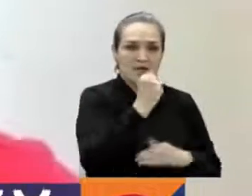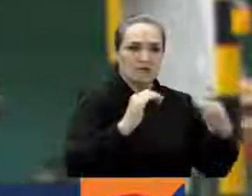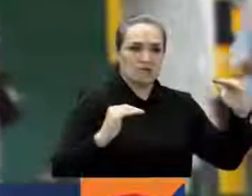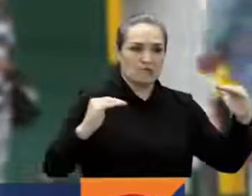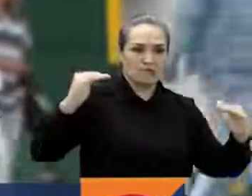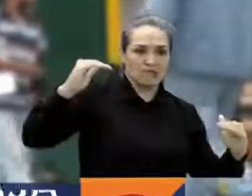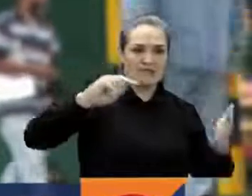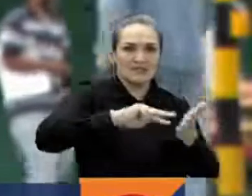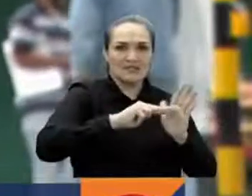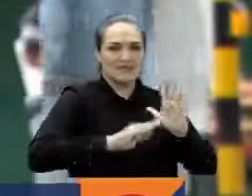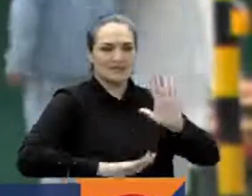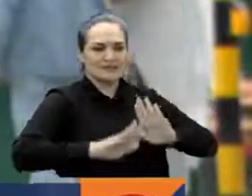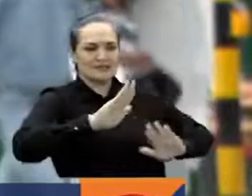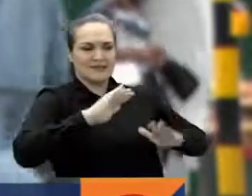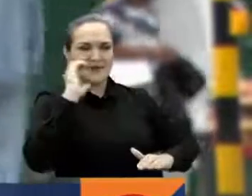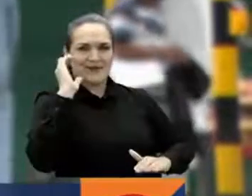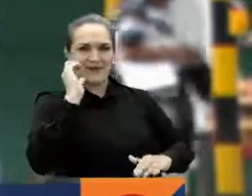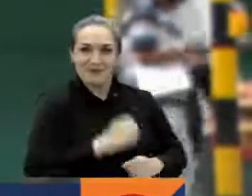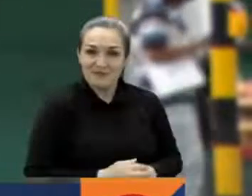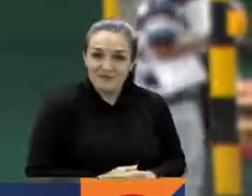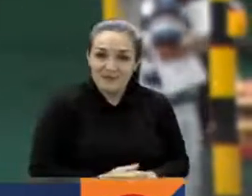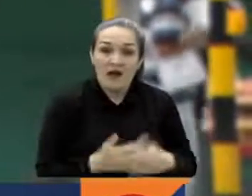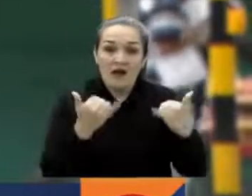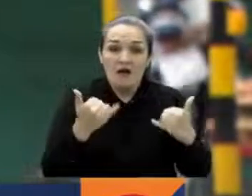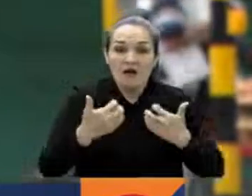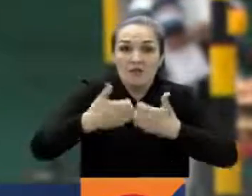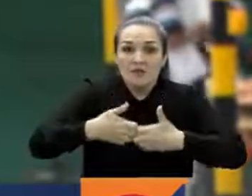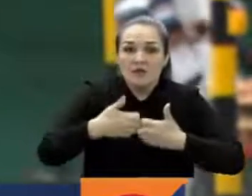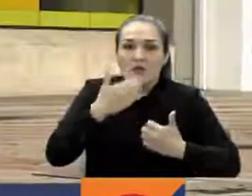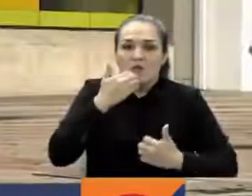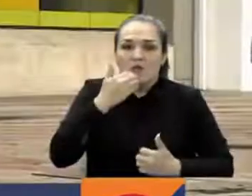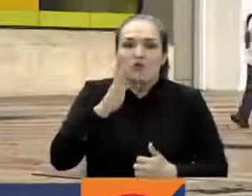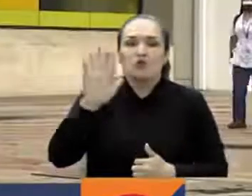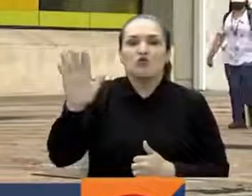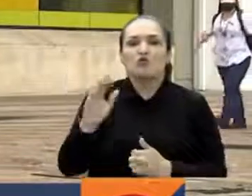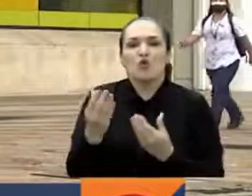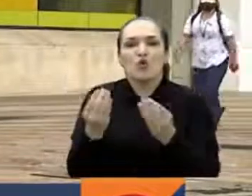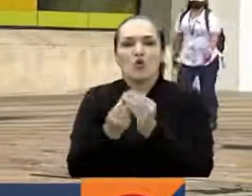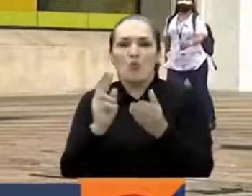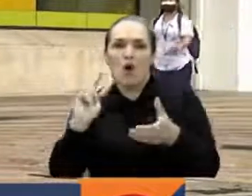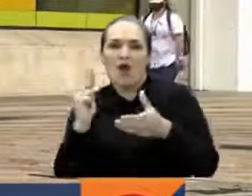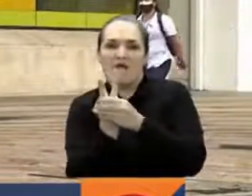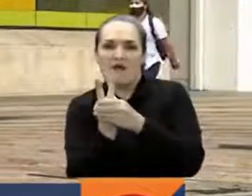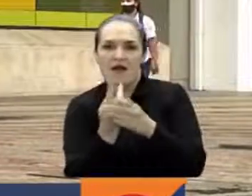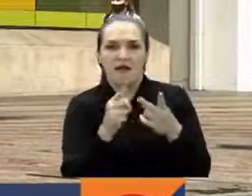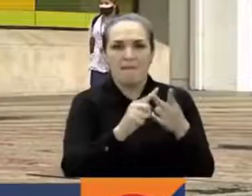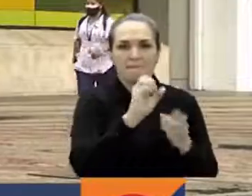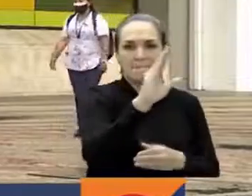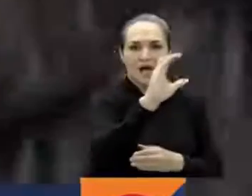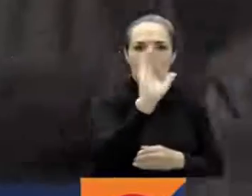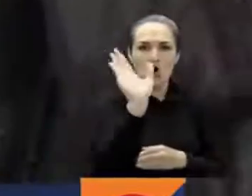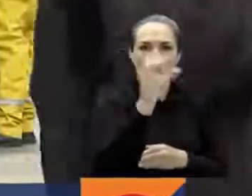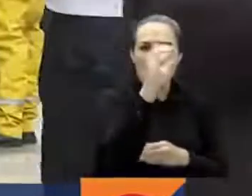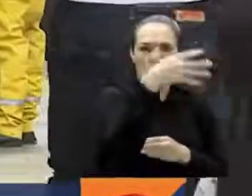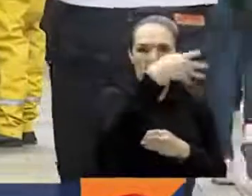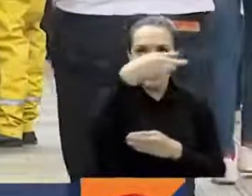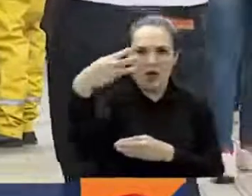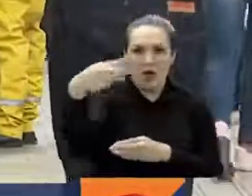nuestro país. Otras empresas colombianas registraron caídas, como el caso del Grupo Aval y Bancolombia, cayeron 0,11%